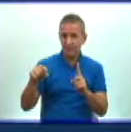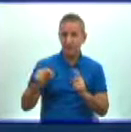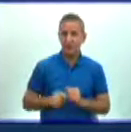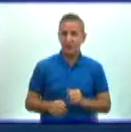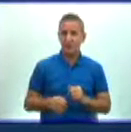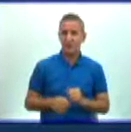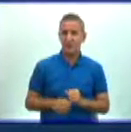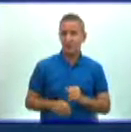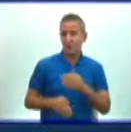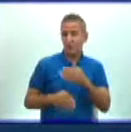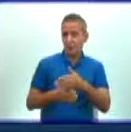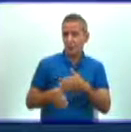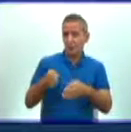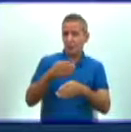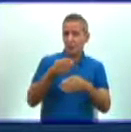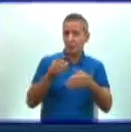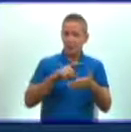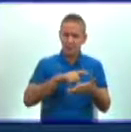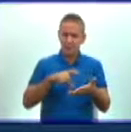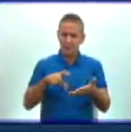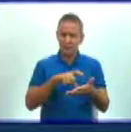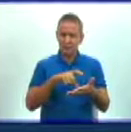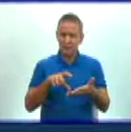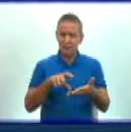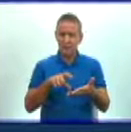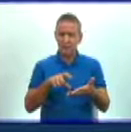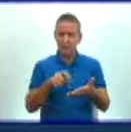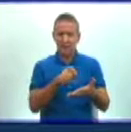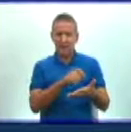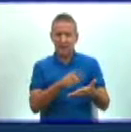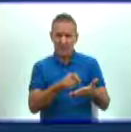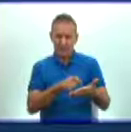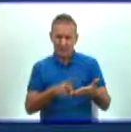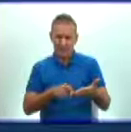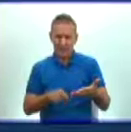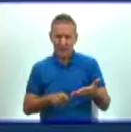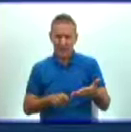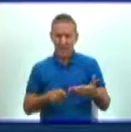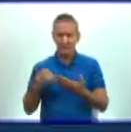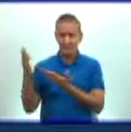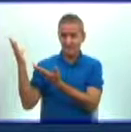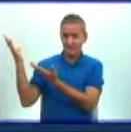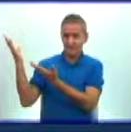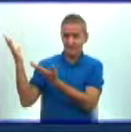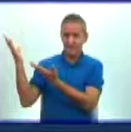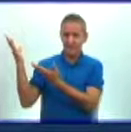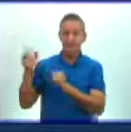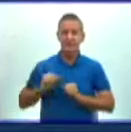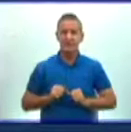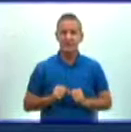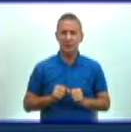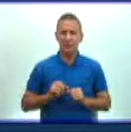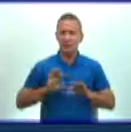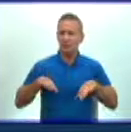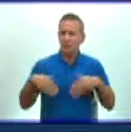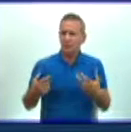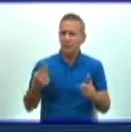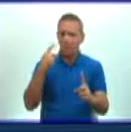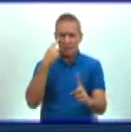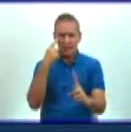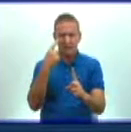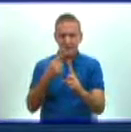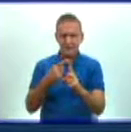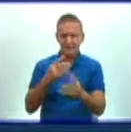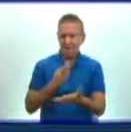construcción de un texto escrito. Pero ¿cuál será mi propósito en